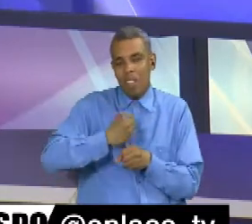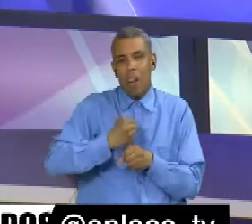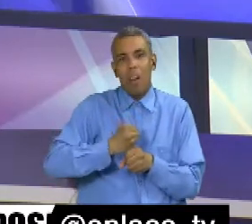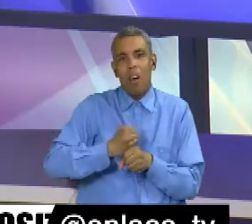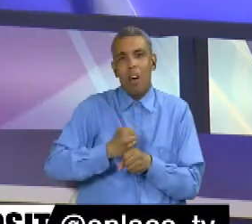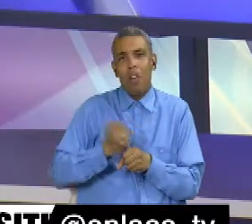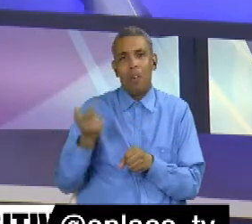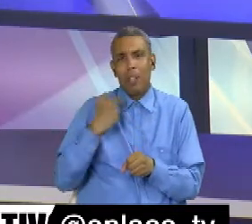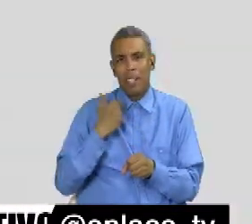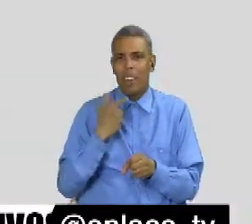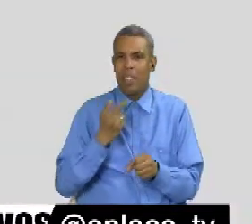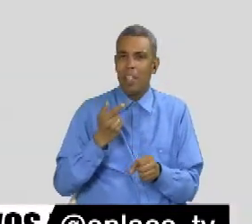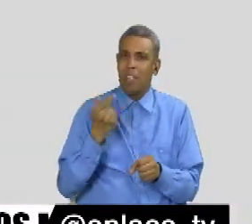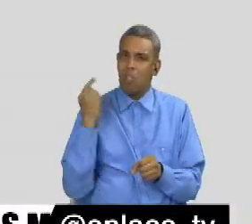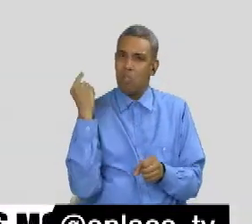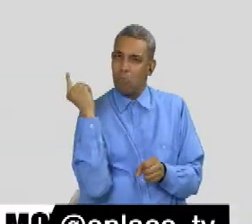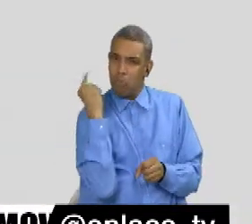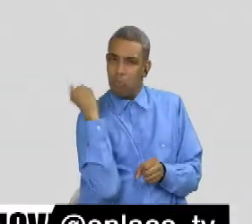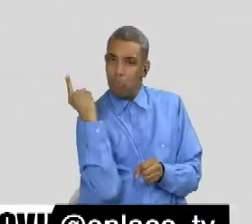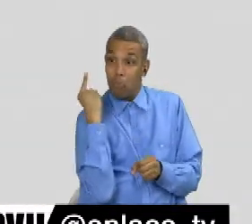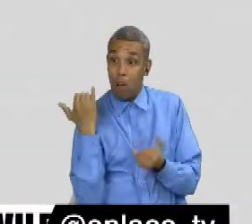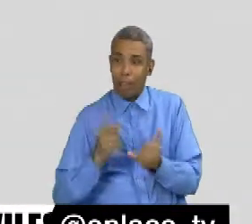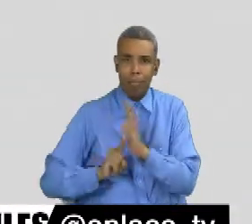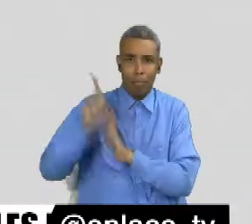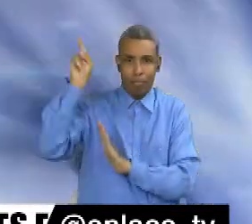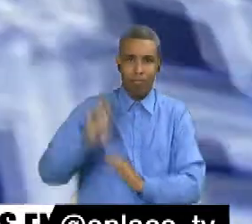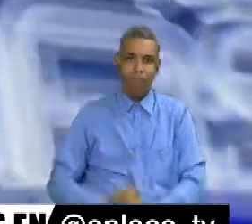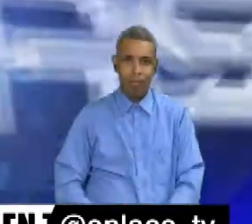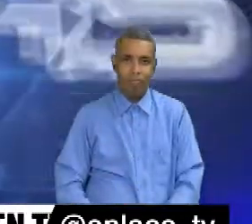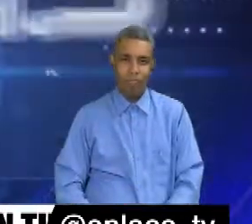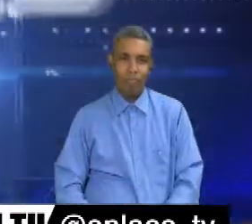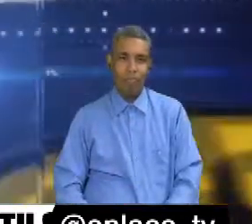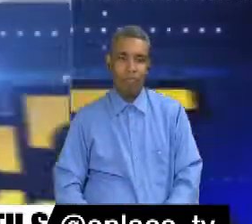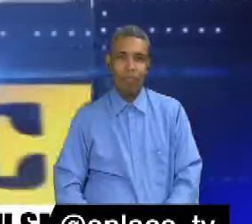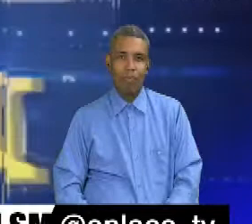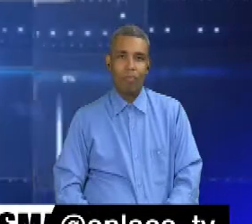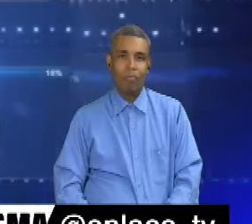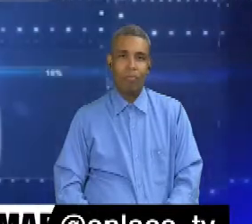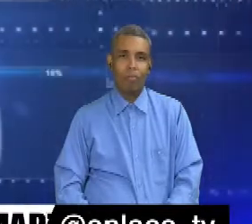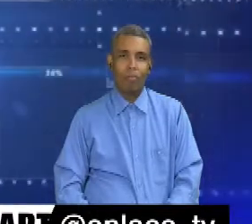comerciante. Con el patrocinio de Impala Terminals.